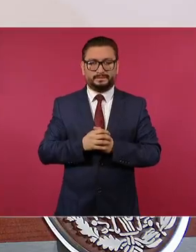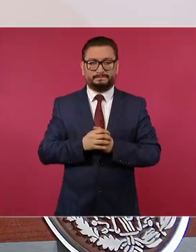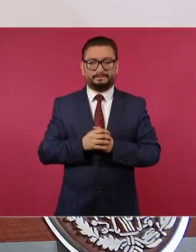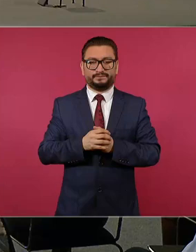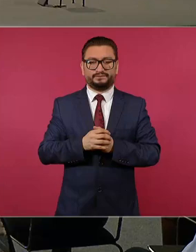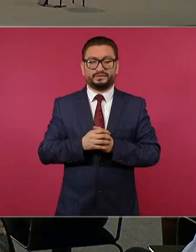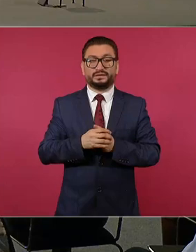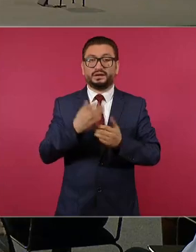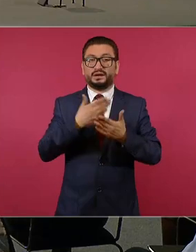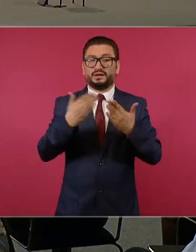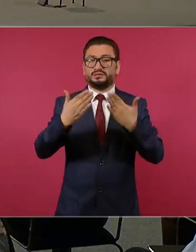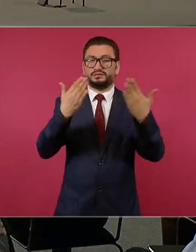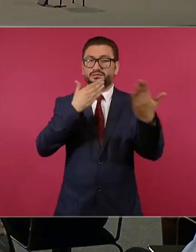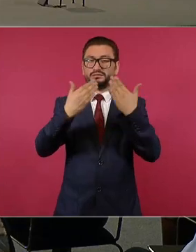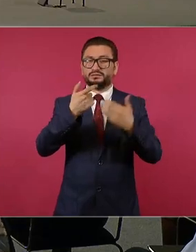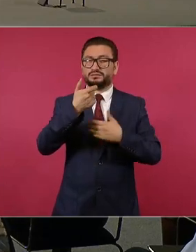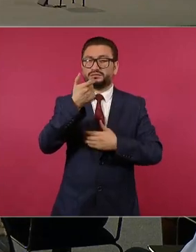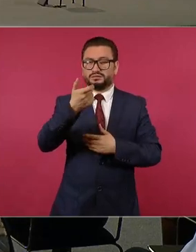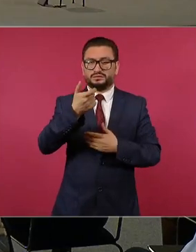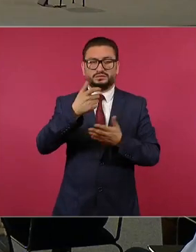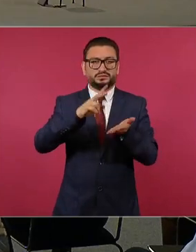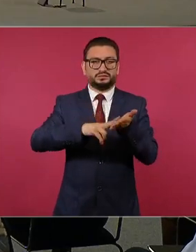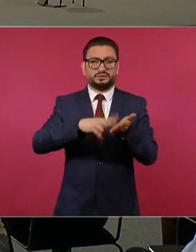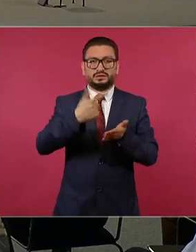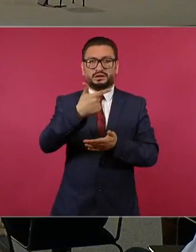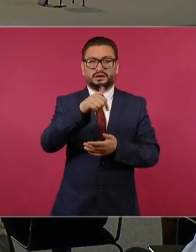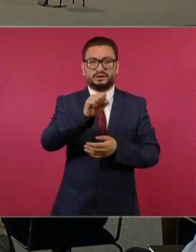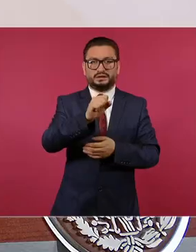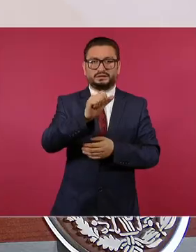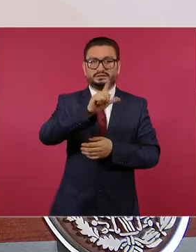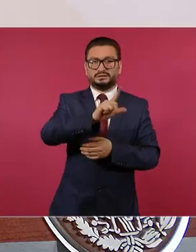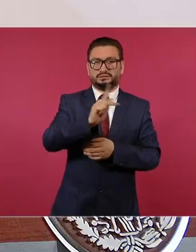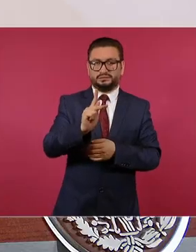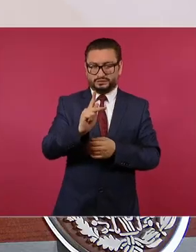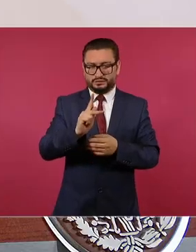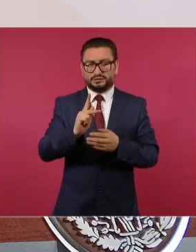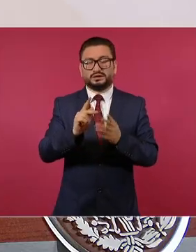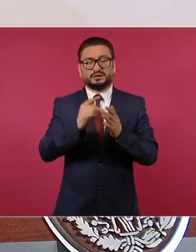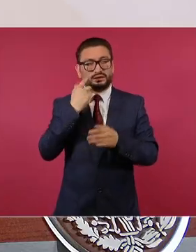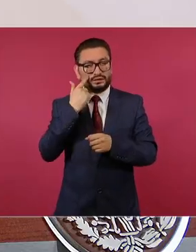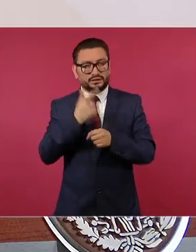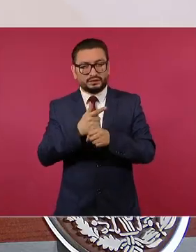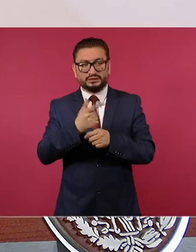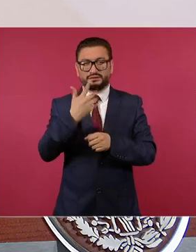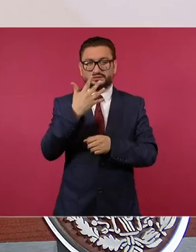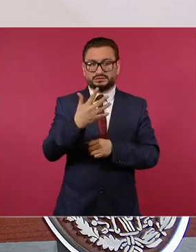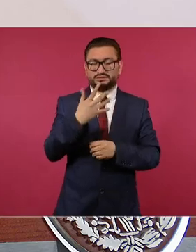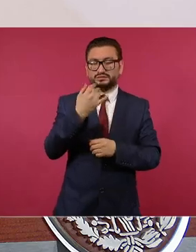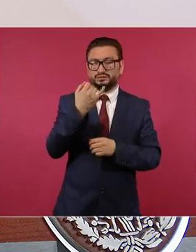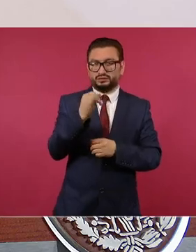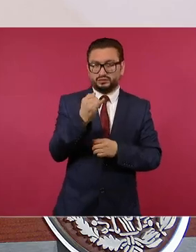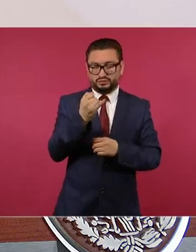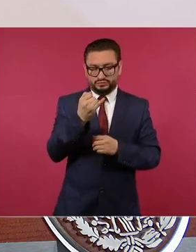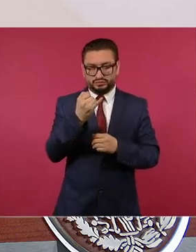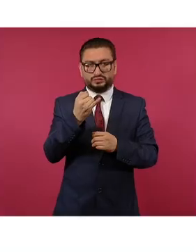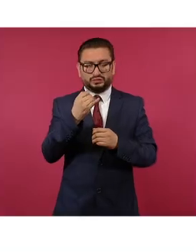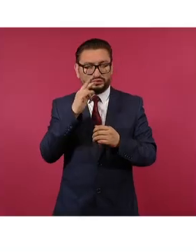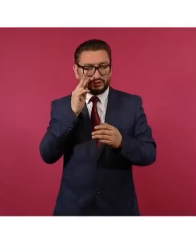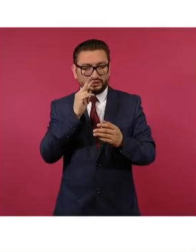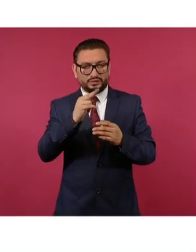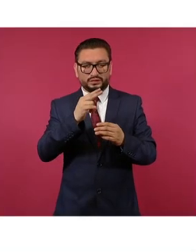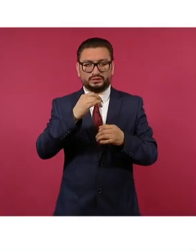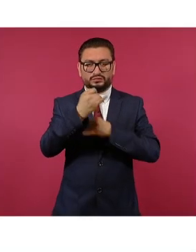Pasamos ahora con el quién es quién en los precios en el caso del gas LP. Y tenemos que para el 5 de junio, en el caso del